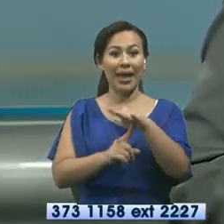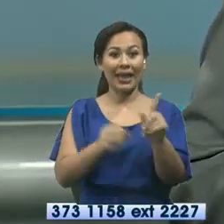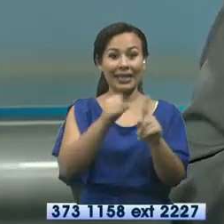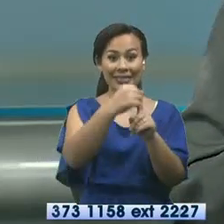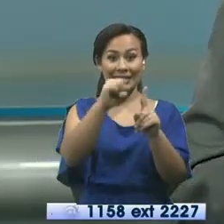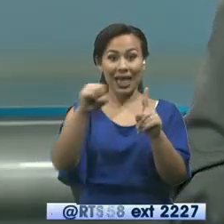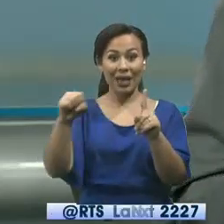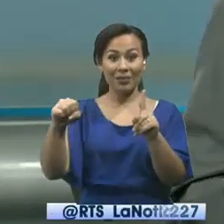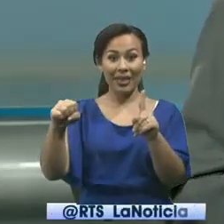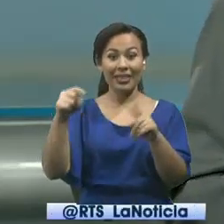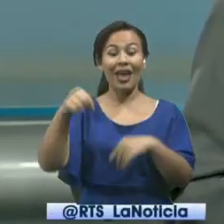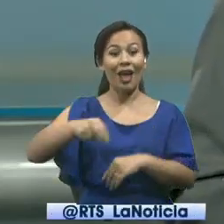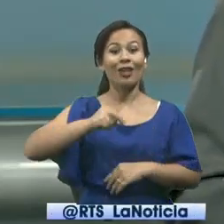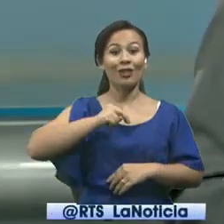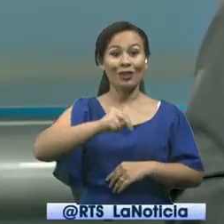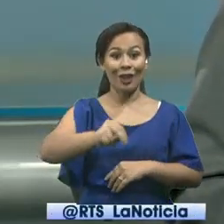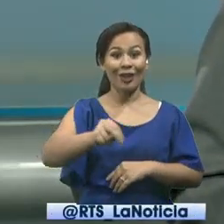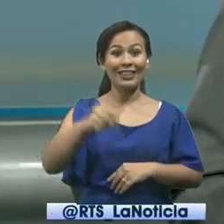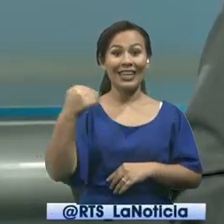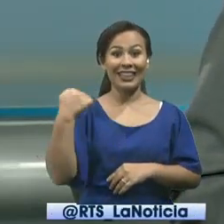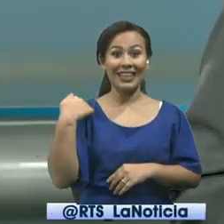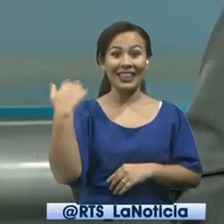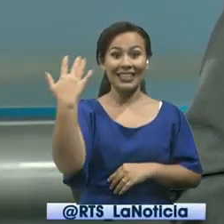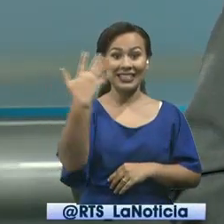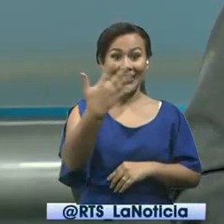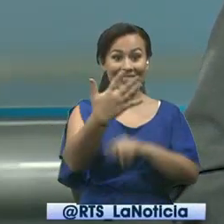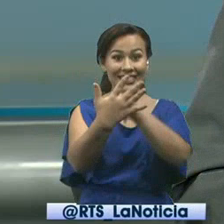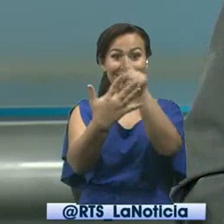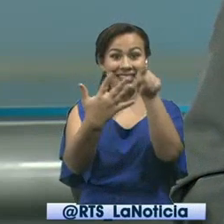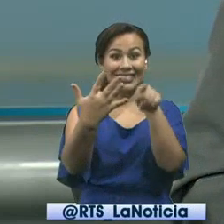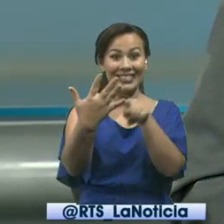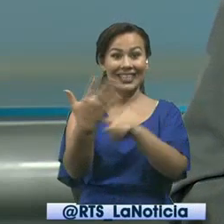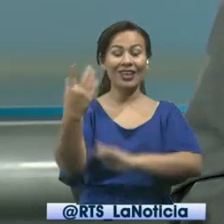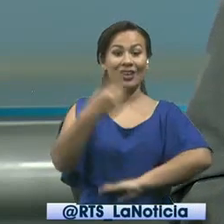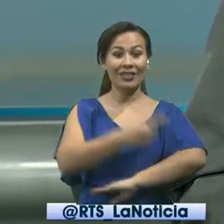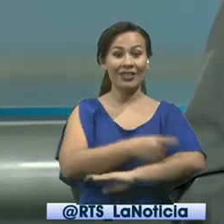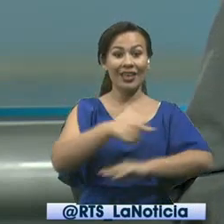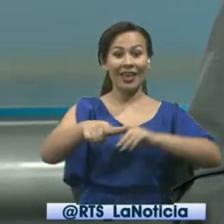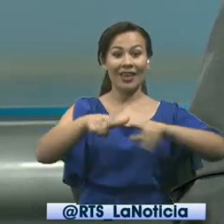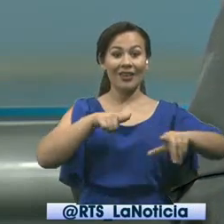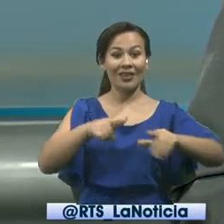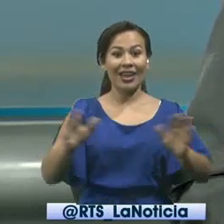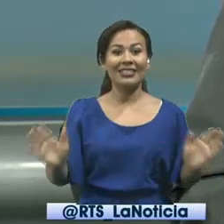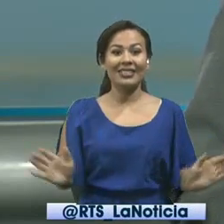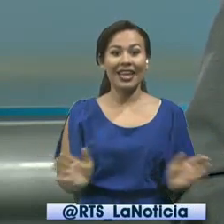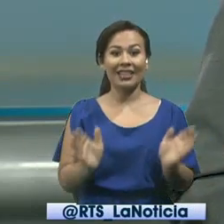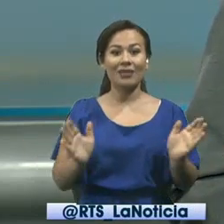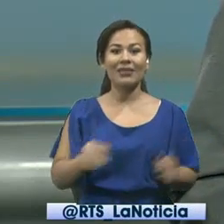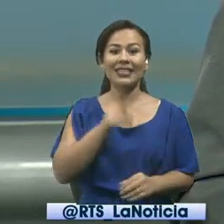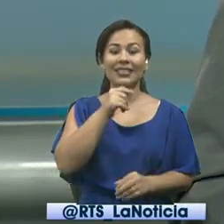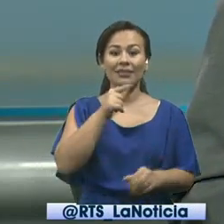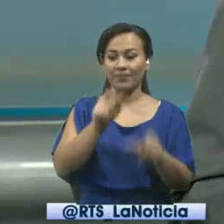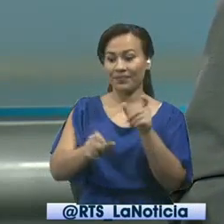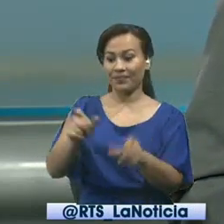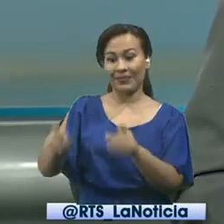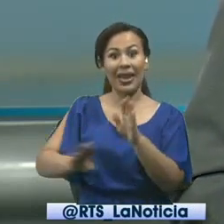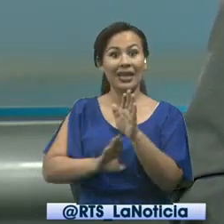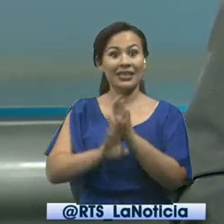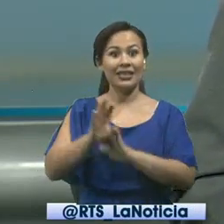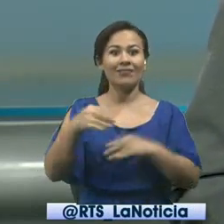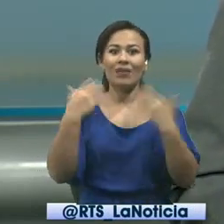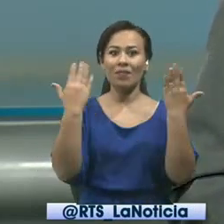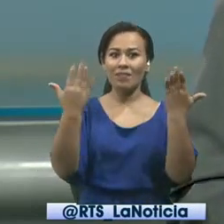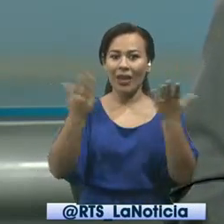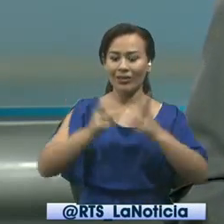norte de Guayaquil, y tendrá 5 días de duración. En el sitio se impulsará los emprendimientos,